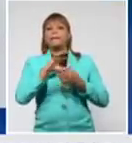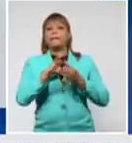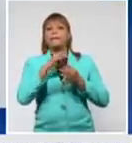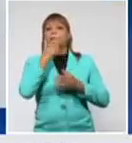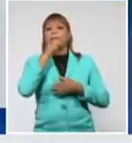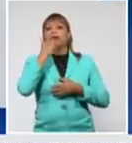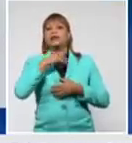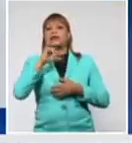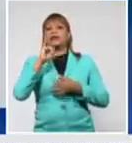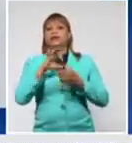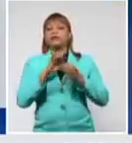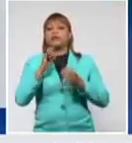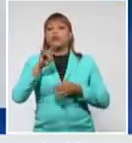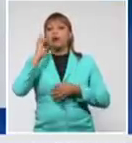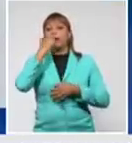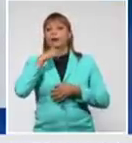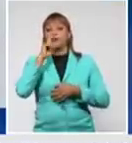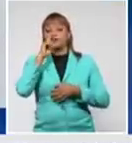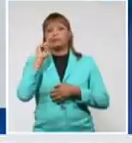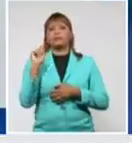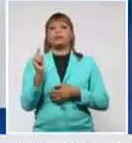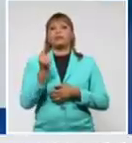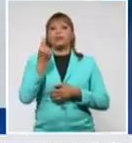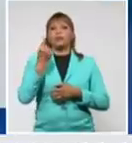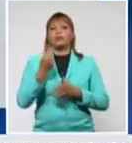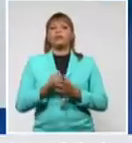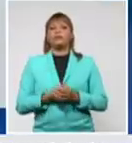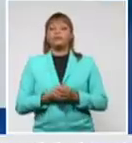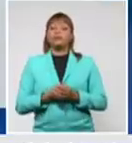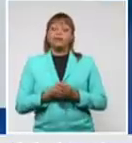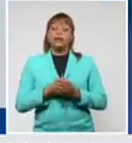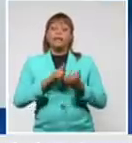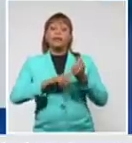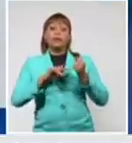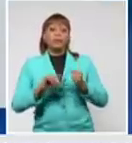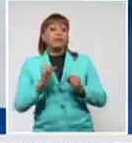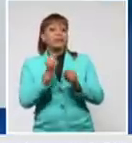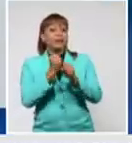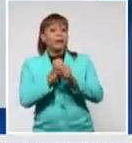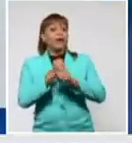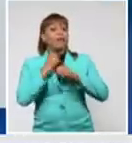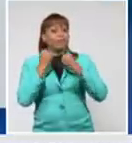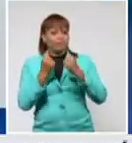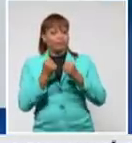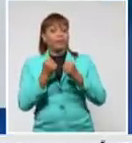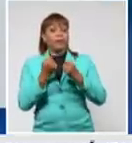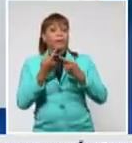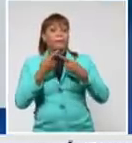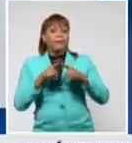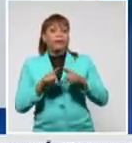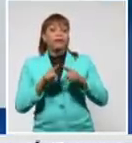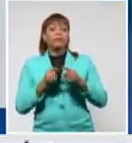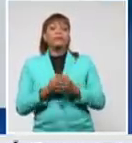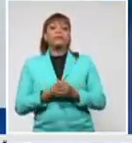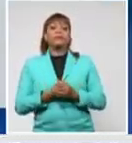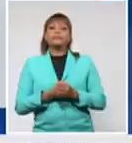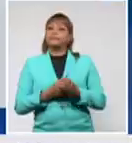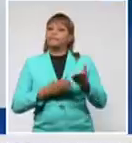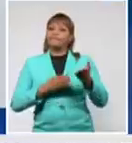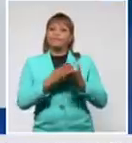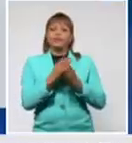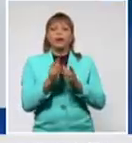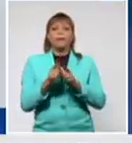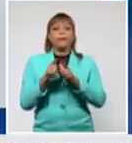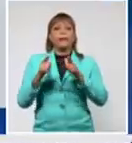provincia que, aunque se trabaja muy duro, como siempre yo reitero, pero que de todas formas mantiene una